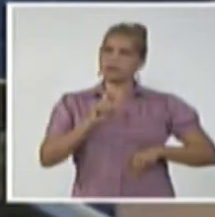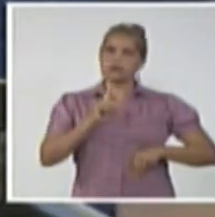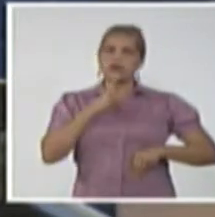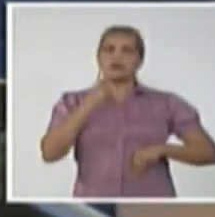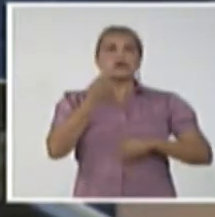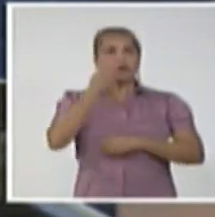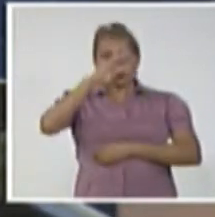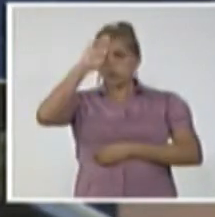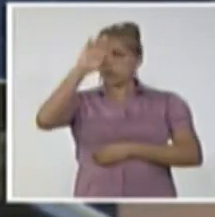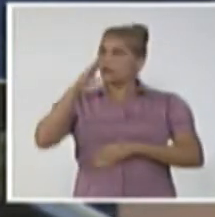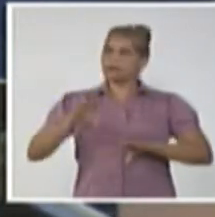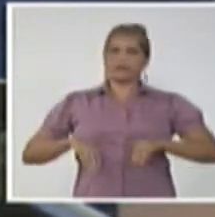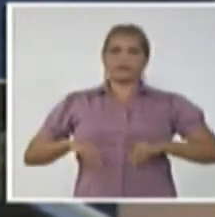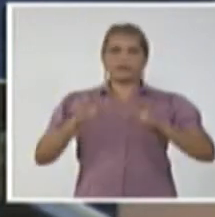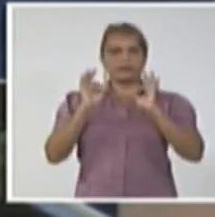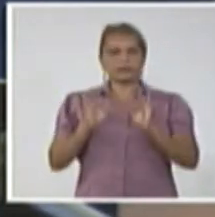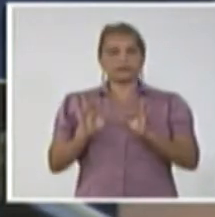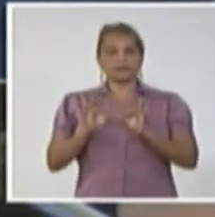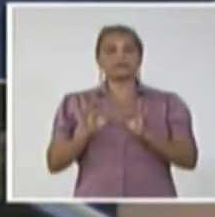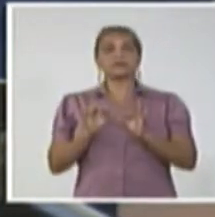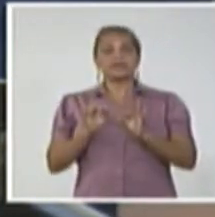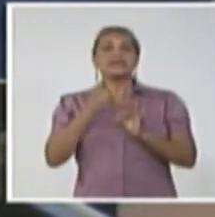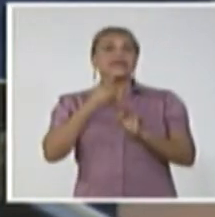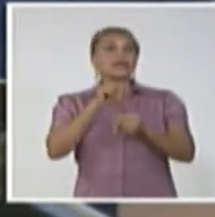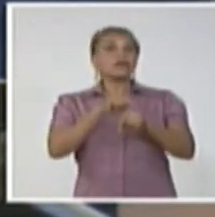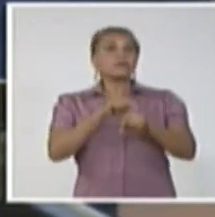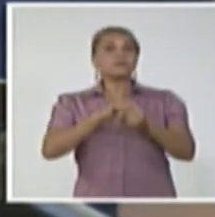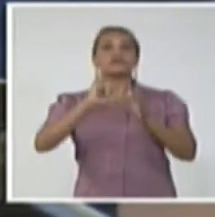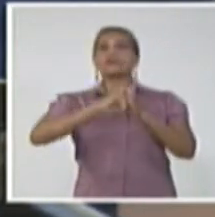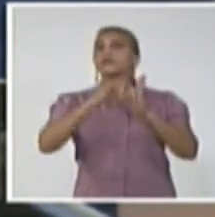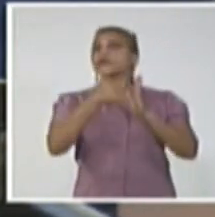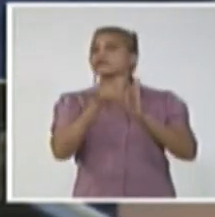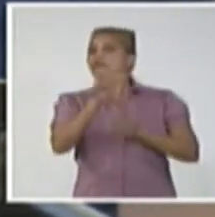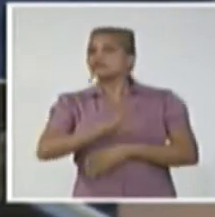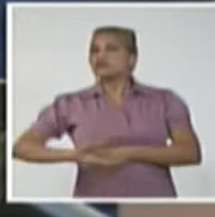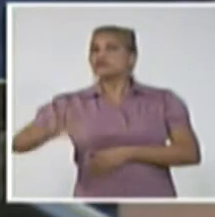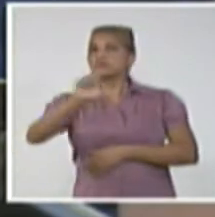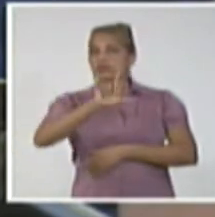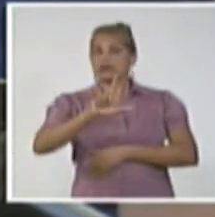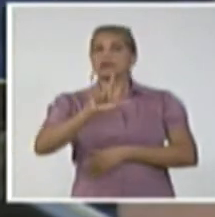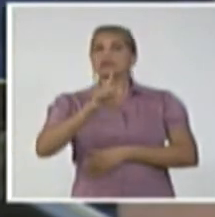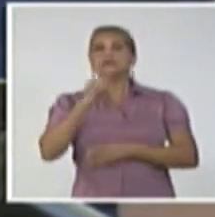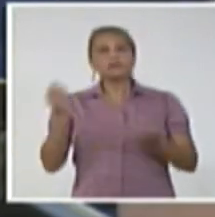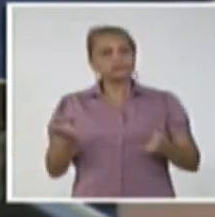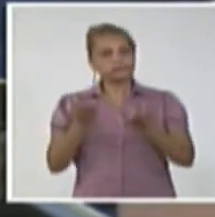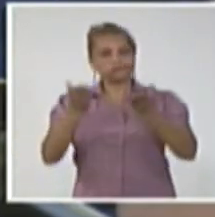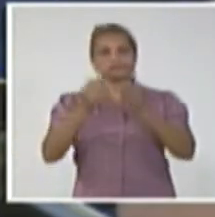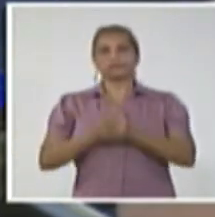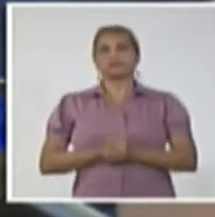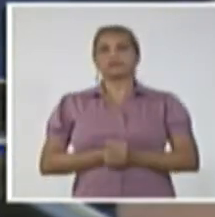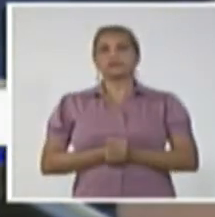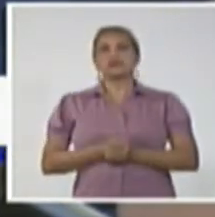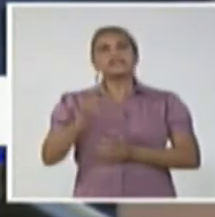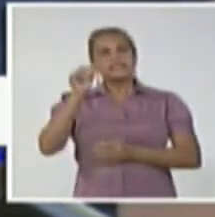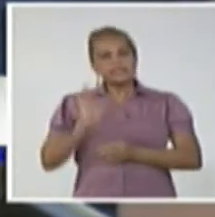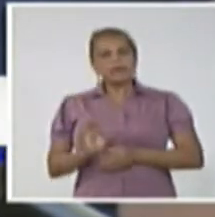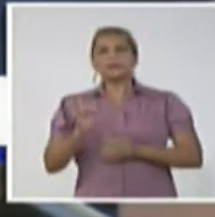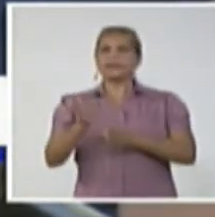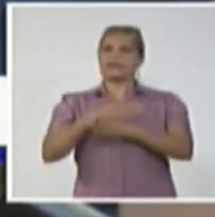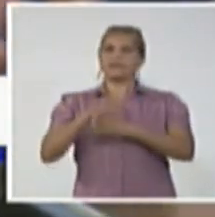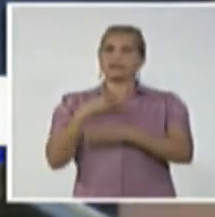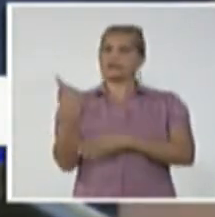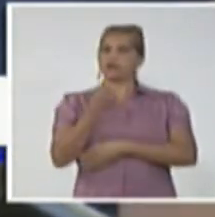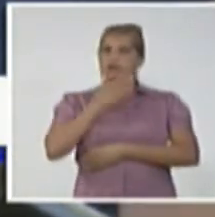y mucho menos en el marco del proyecto social que apostamos para construir. Diferentes vamos a ser siempre.